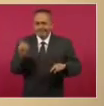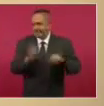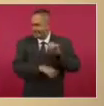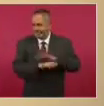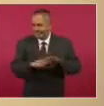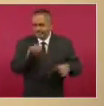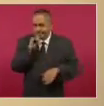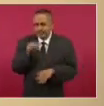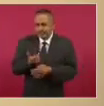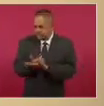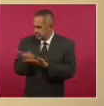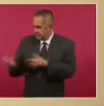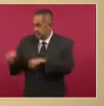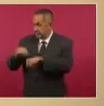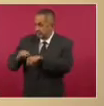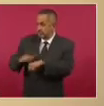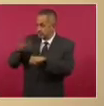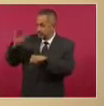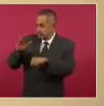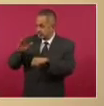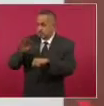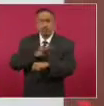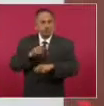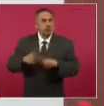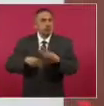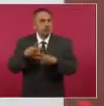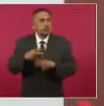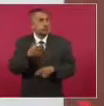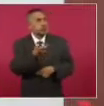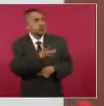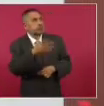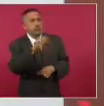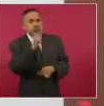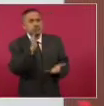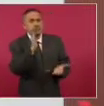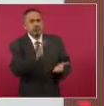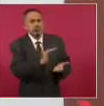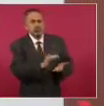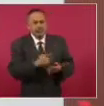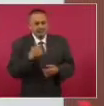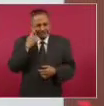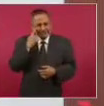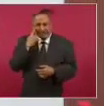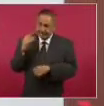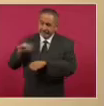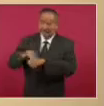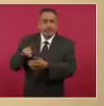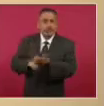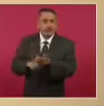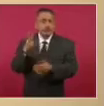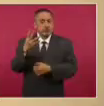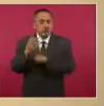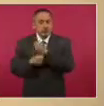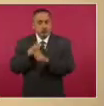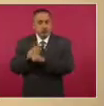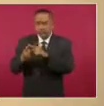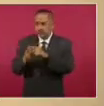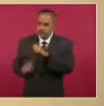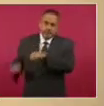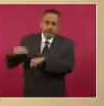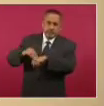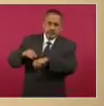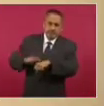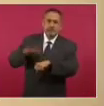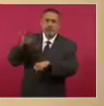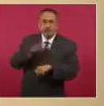nos permitió convencer y lograr incrementos que en 4 años y medio han logrado